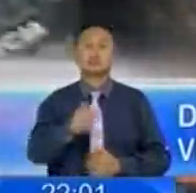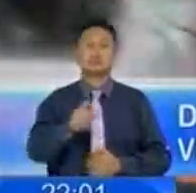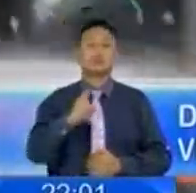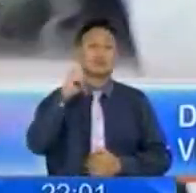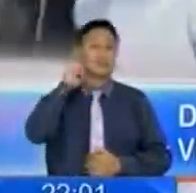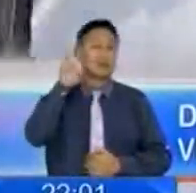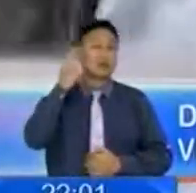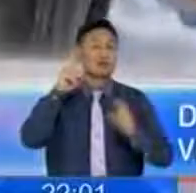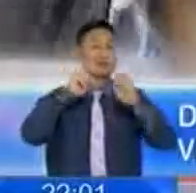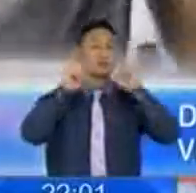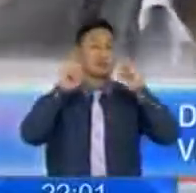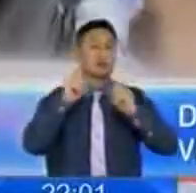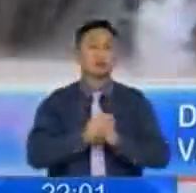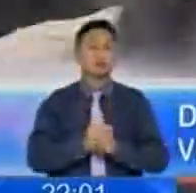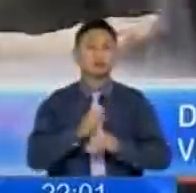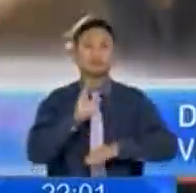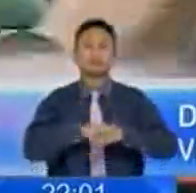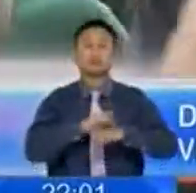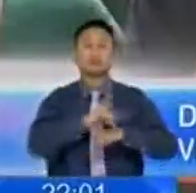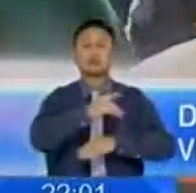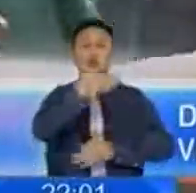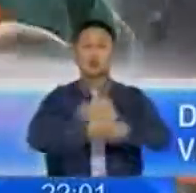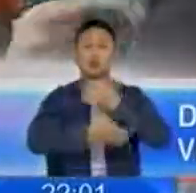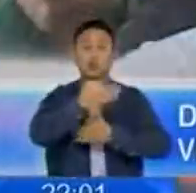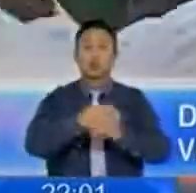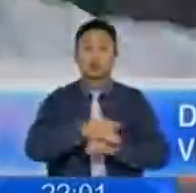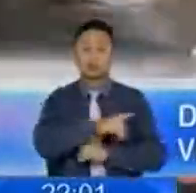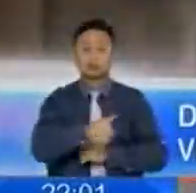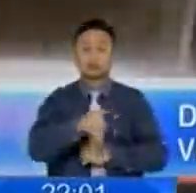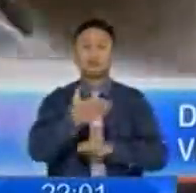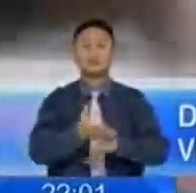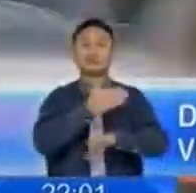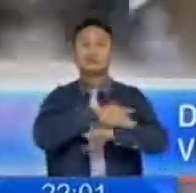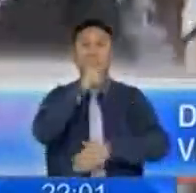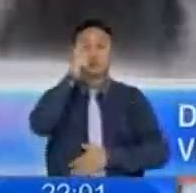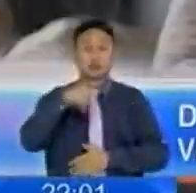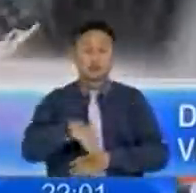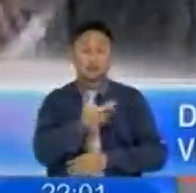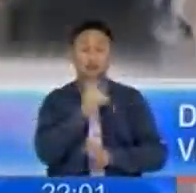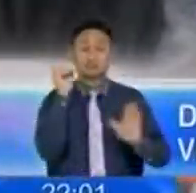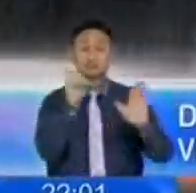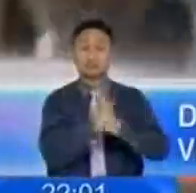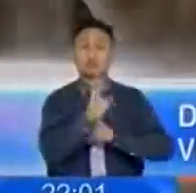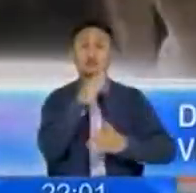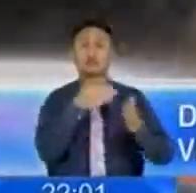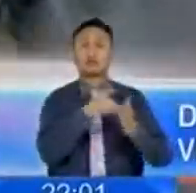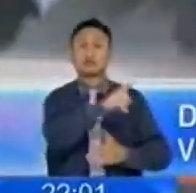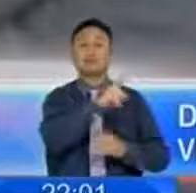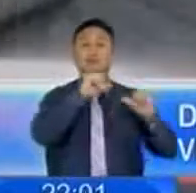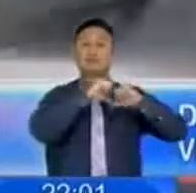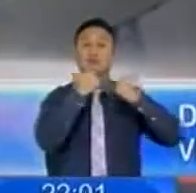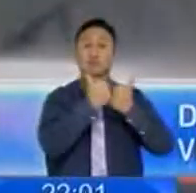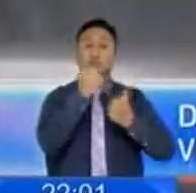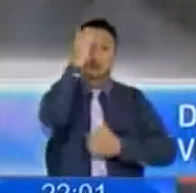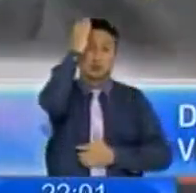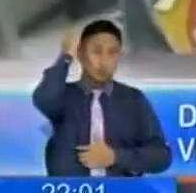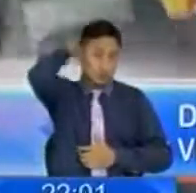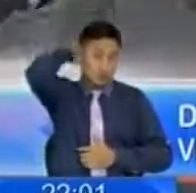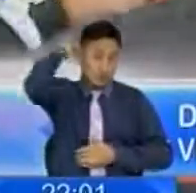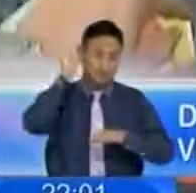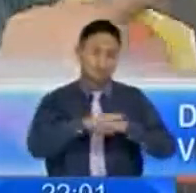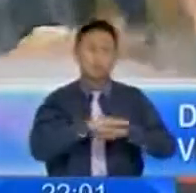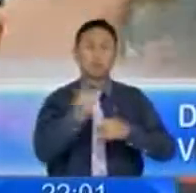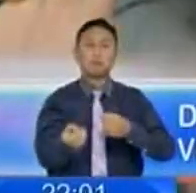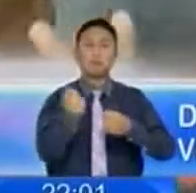Los incidentes se dieron debido a que el juez decidió acoger la vinculación que Fiscalía realizó sobre el ex legislador Virgilio Hernández por su presunta participación